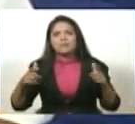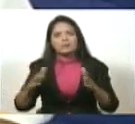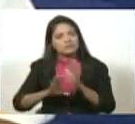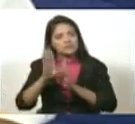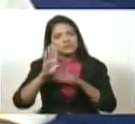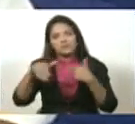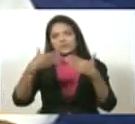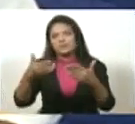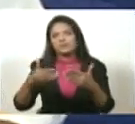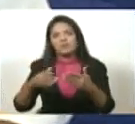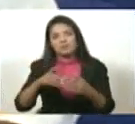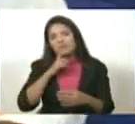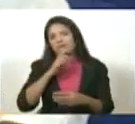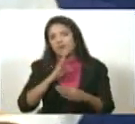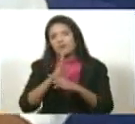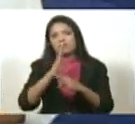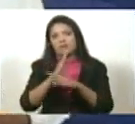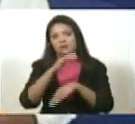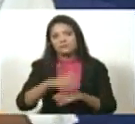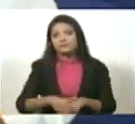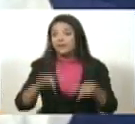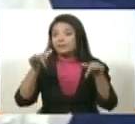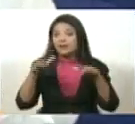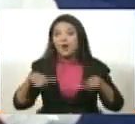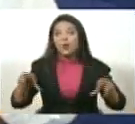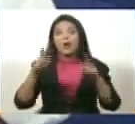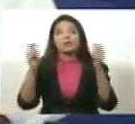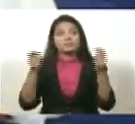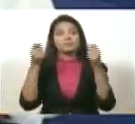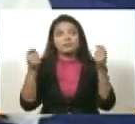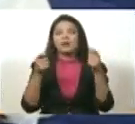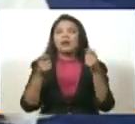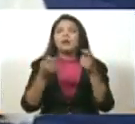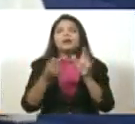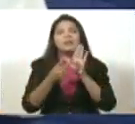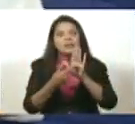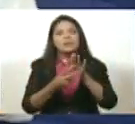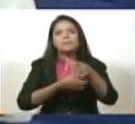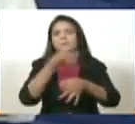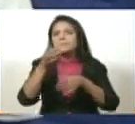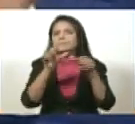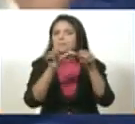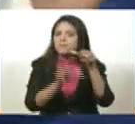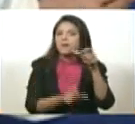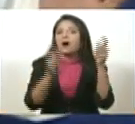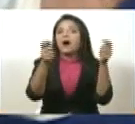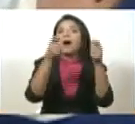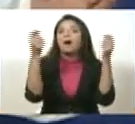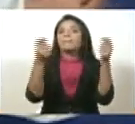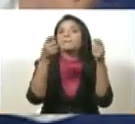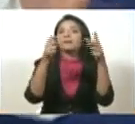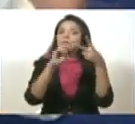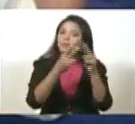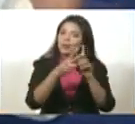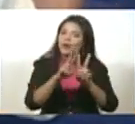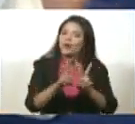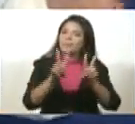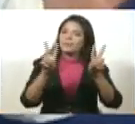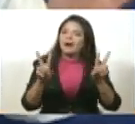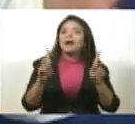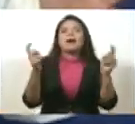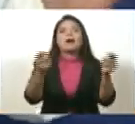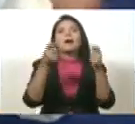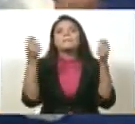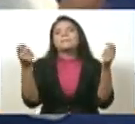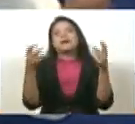dificultades. Queremos desde el Comando Zamora hacer un balance de lo que ha sido la campaña por la paz, la campaña por